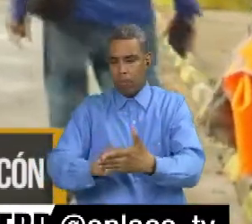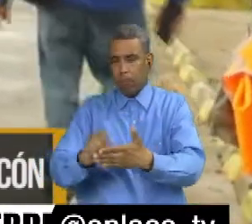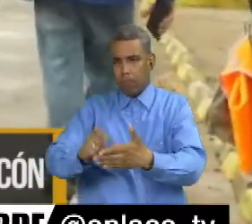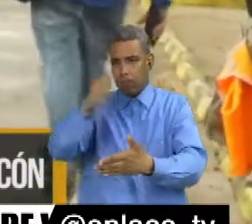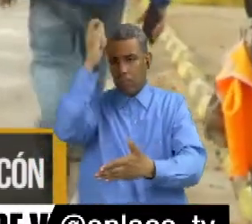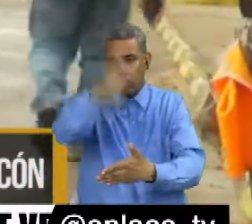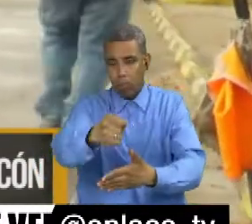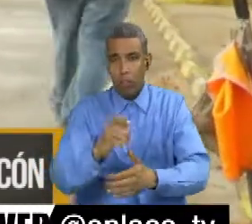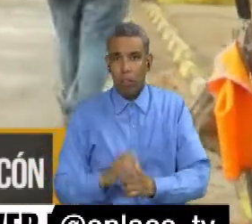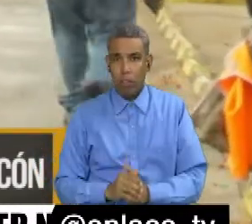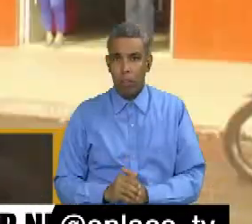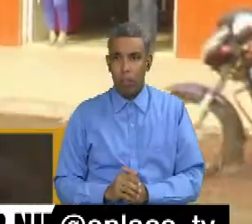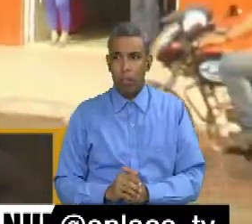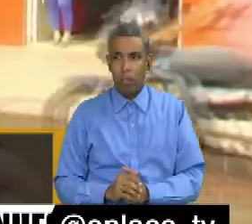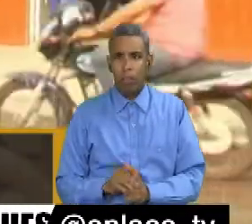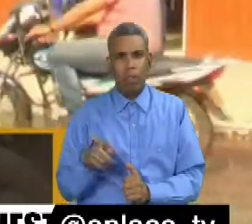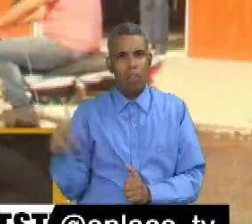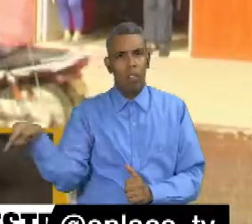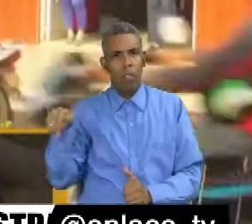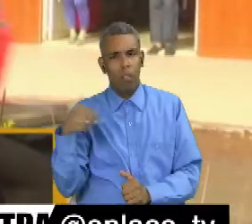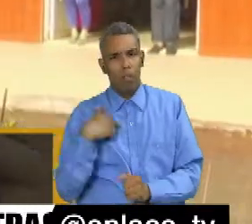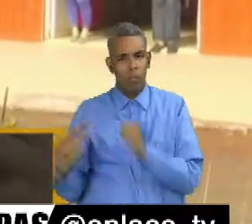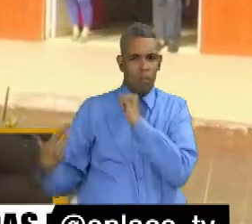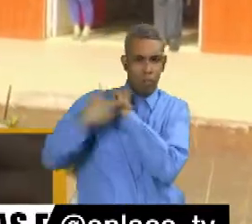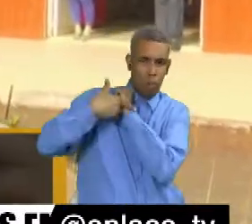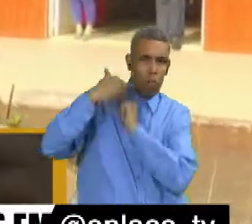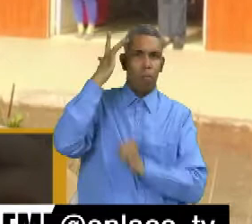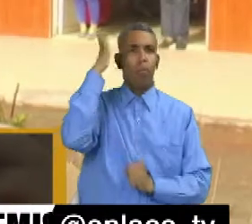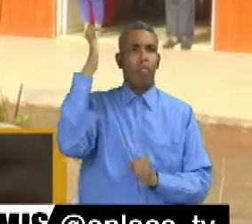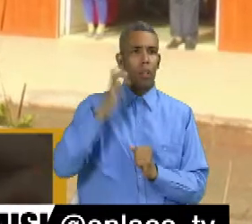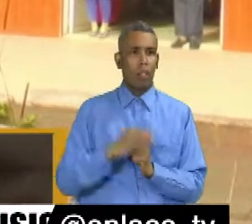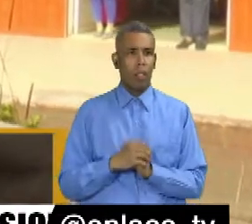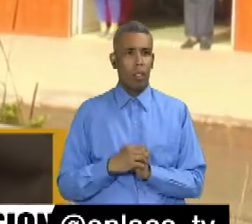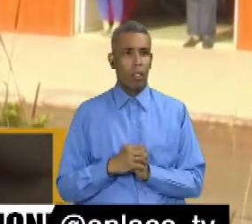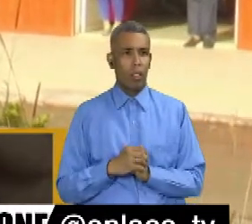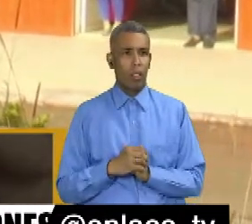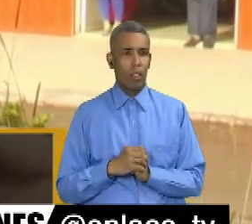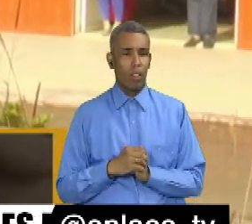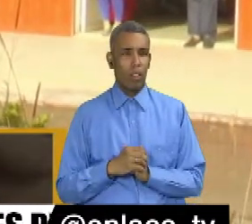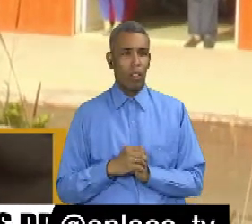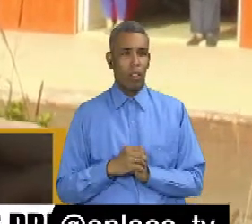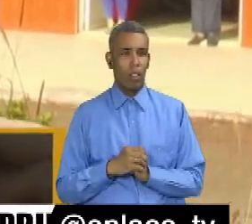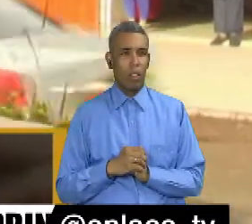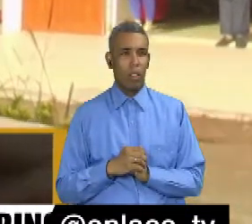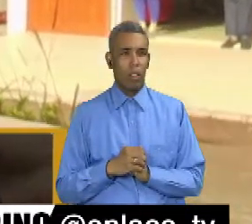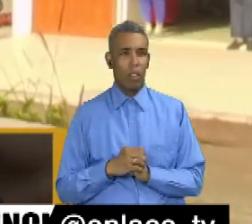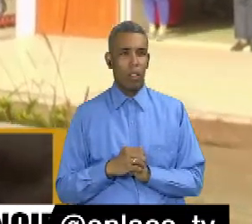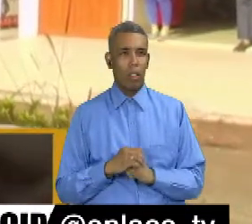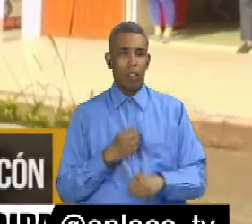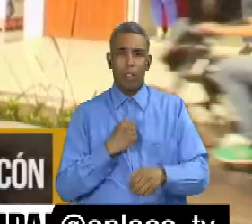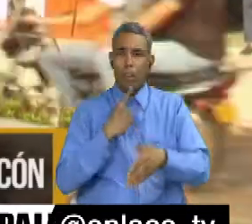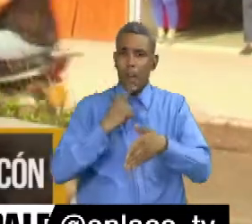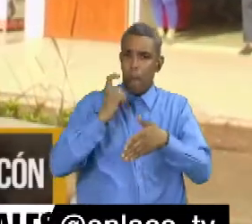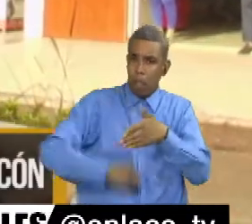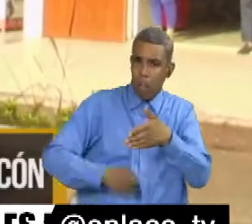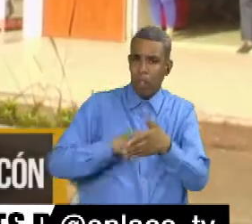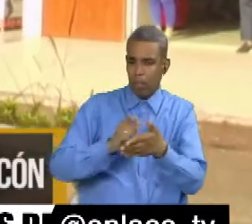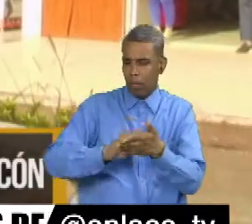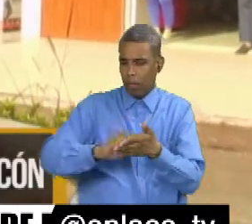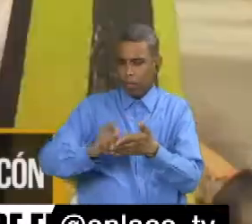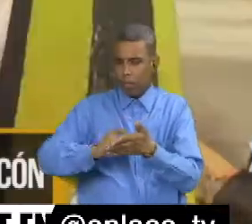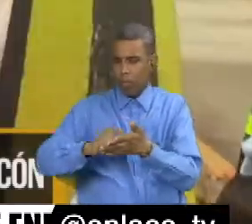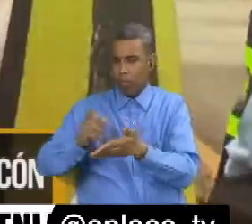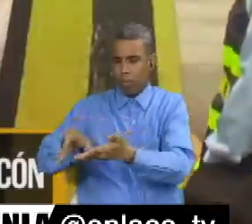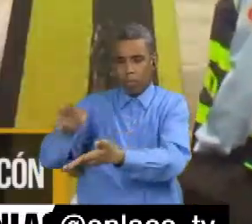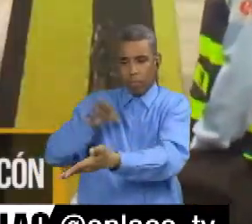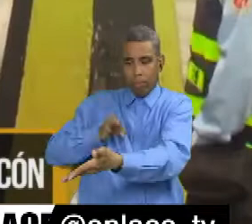los conductores. Y las autoridades lo único que hacen es cogernos y hacernos parte, porque estamos